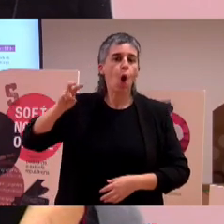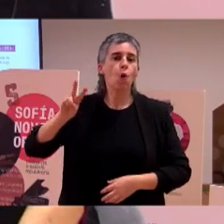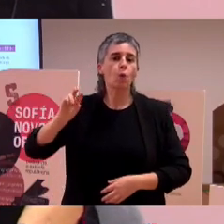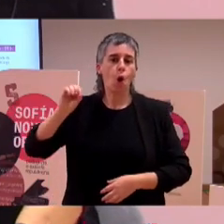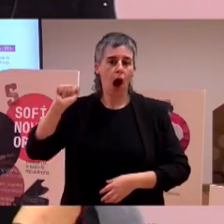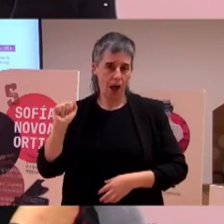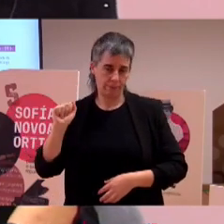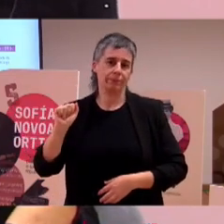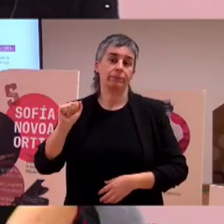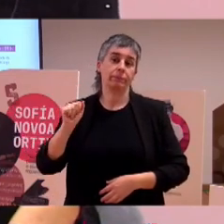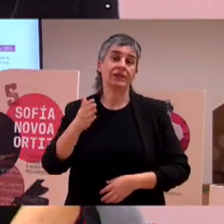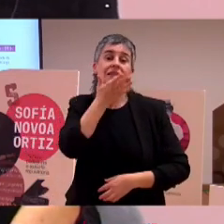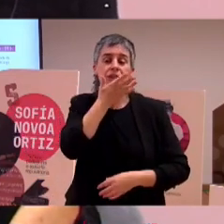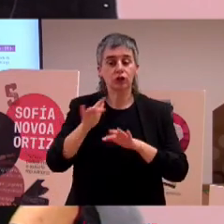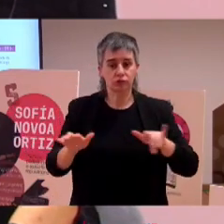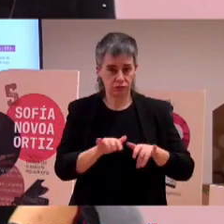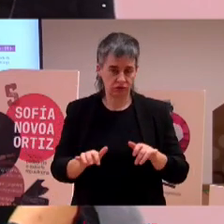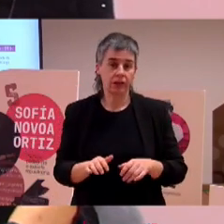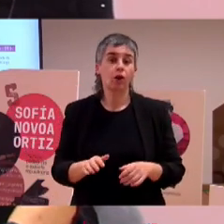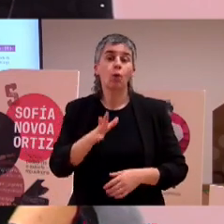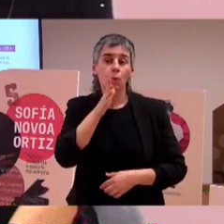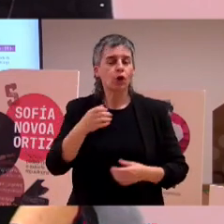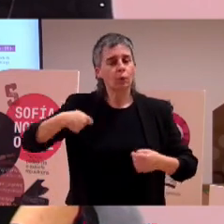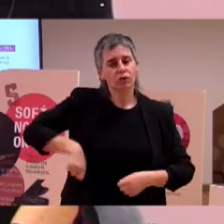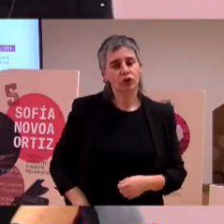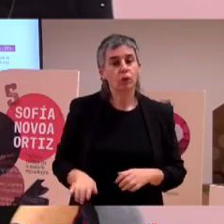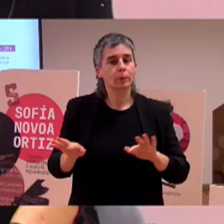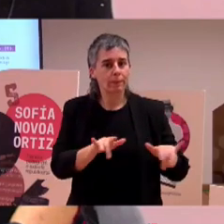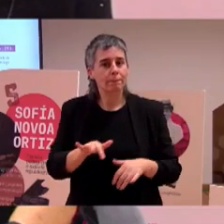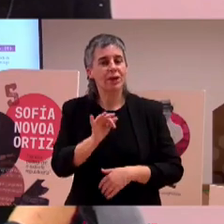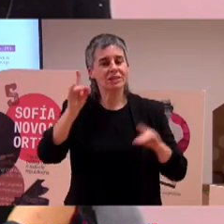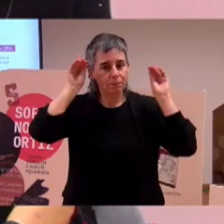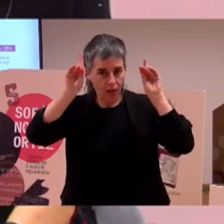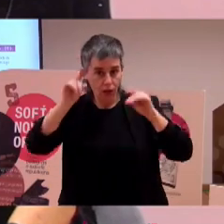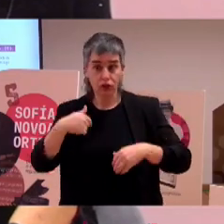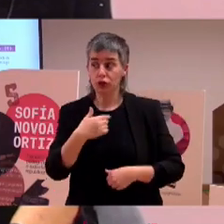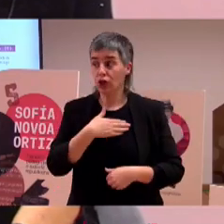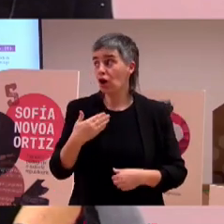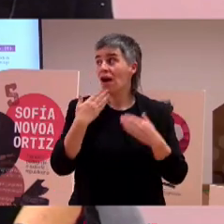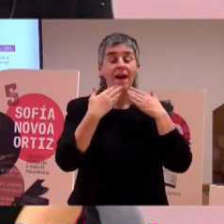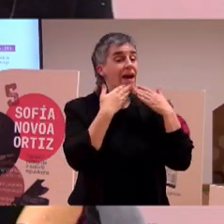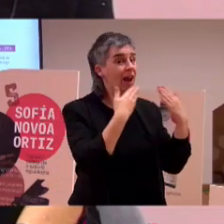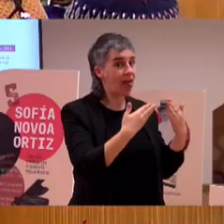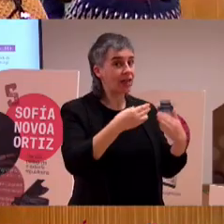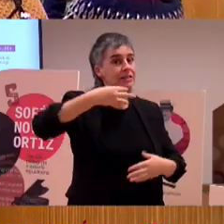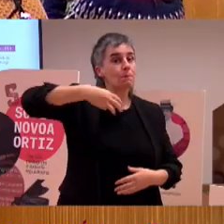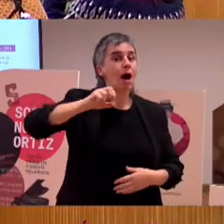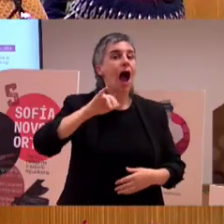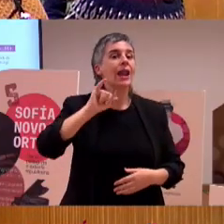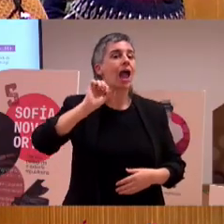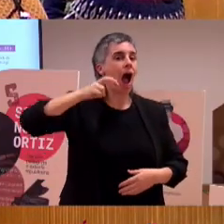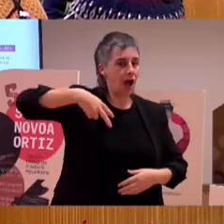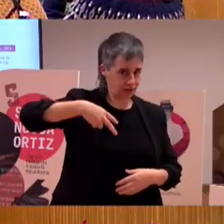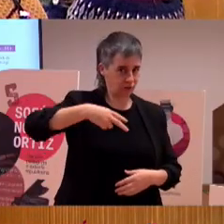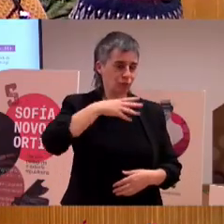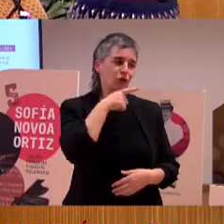dar as gracias a Marián, que é a conductora deste espacio. Tamén podedes escoitala nos